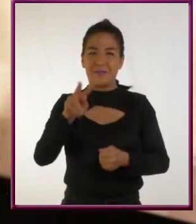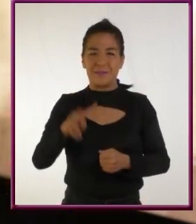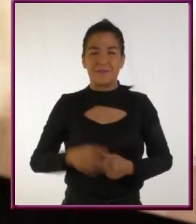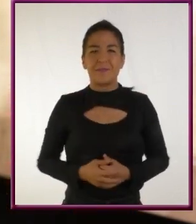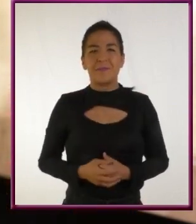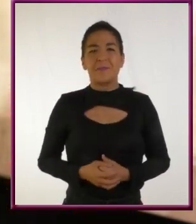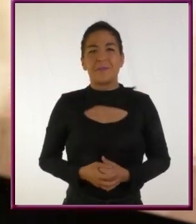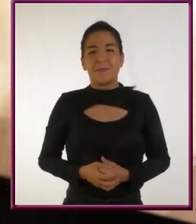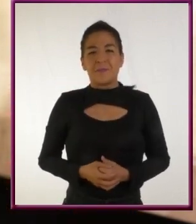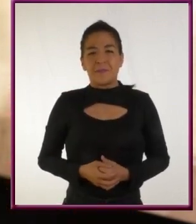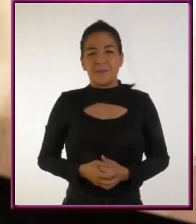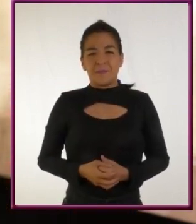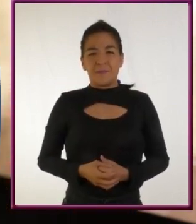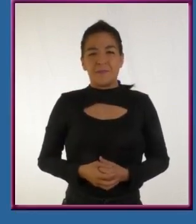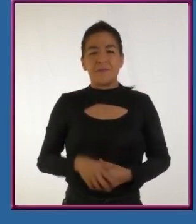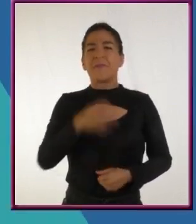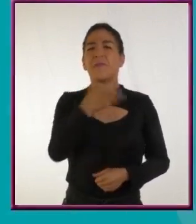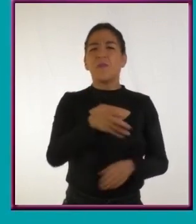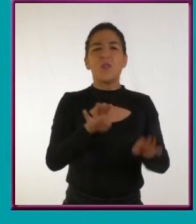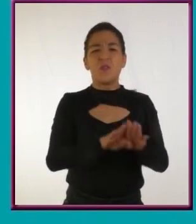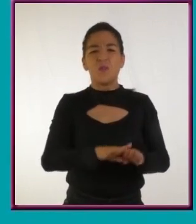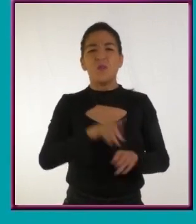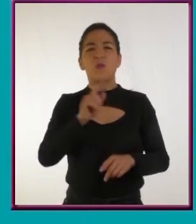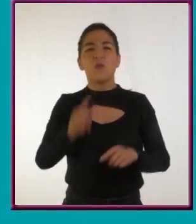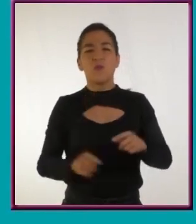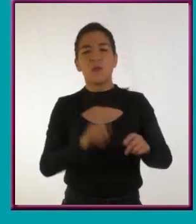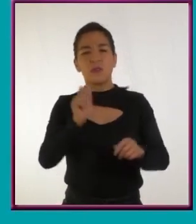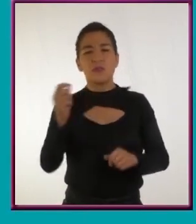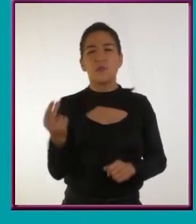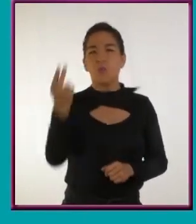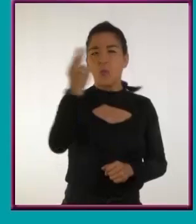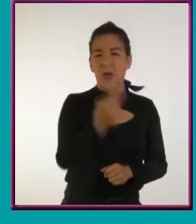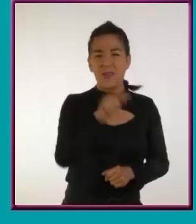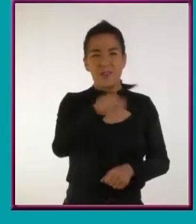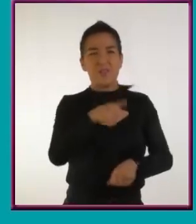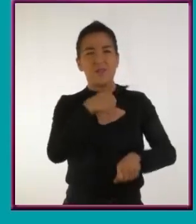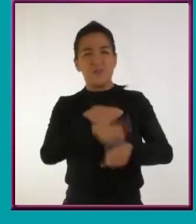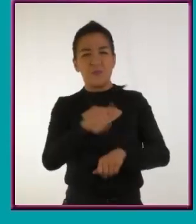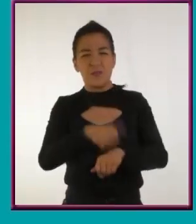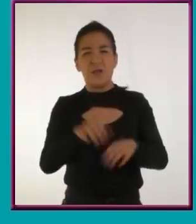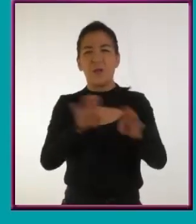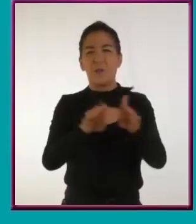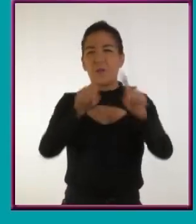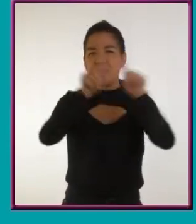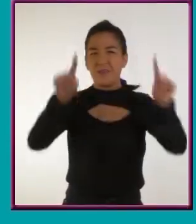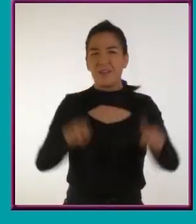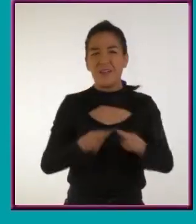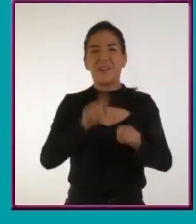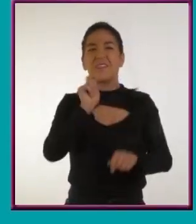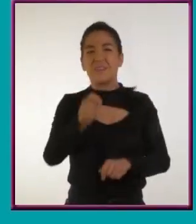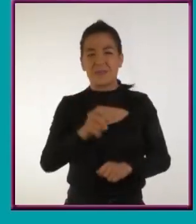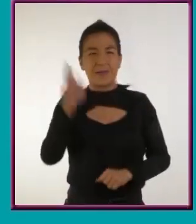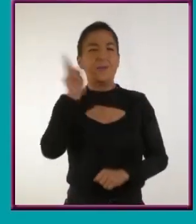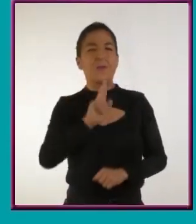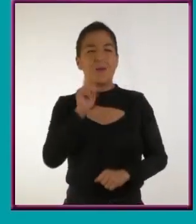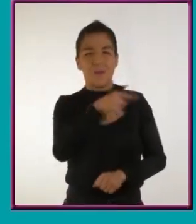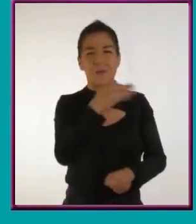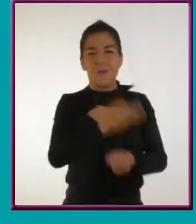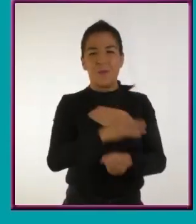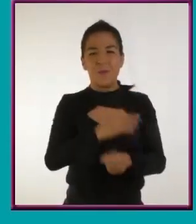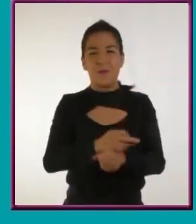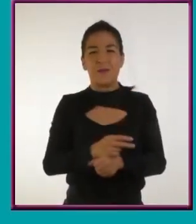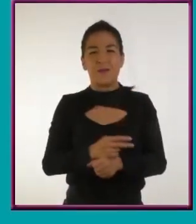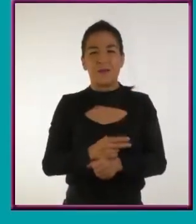mientras continuamos con Jóvenes en TV. ¿Cuál es la diferencia entre un cuadrado mágico y un Sudoku? Para saberlo, vamos